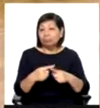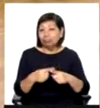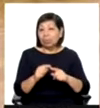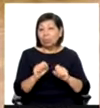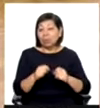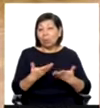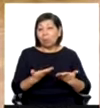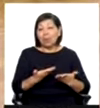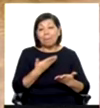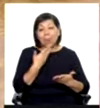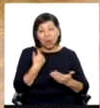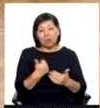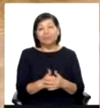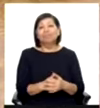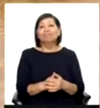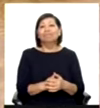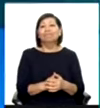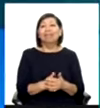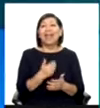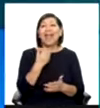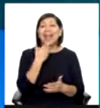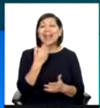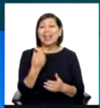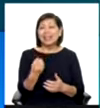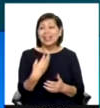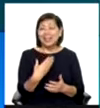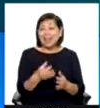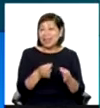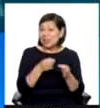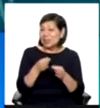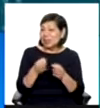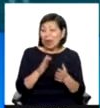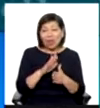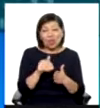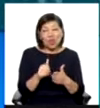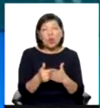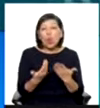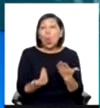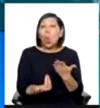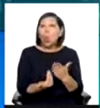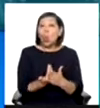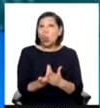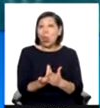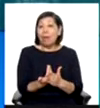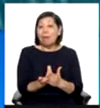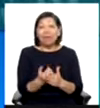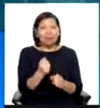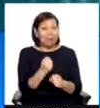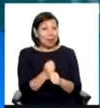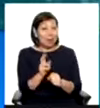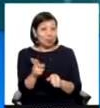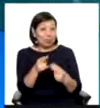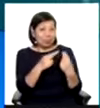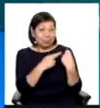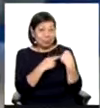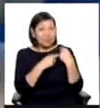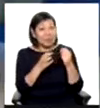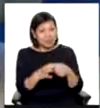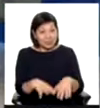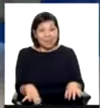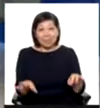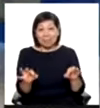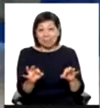puede tener un buen resultado. Correcto, Jorge. Muchas gracias por acompañarnos y por contarnos un poco sobre la labor que cumplen ustedes, sin duda